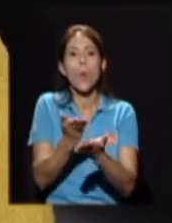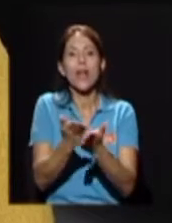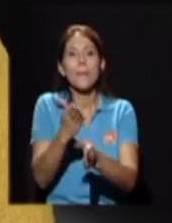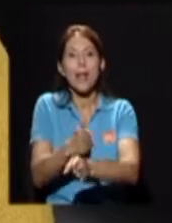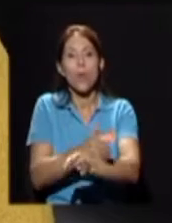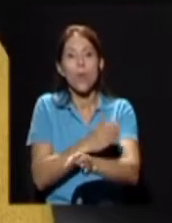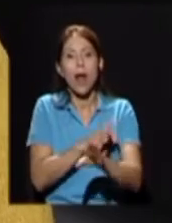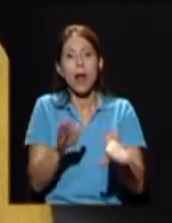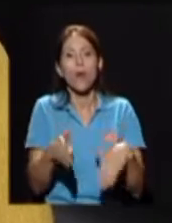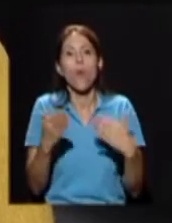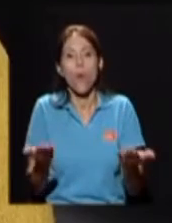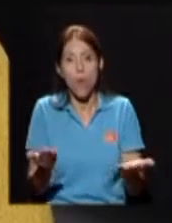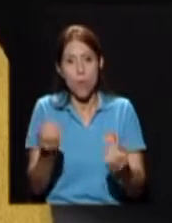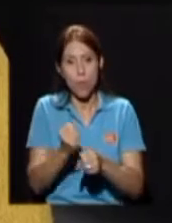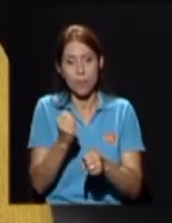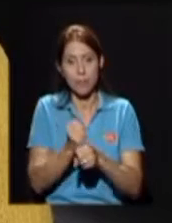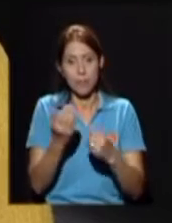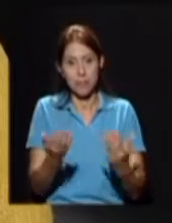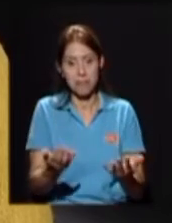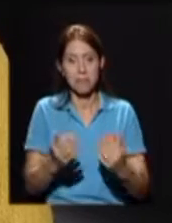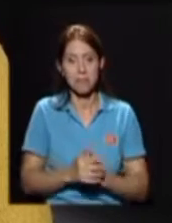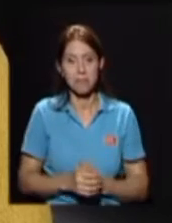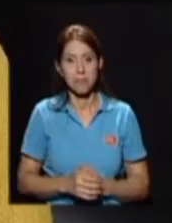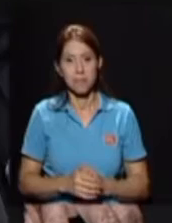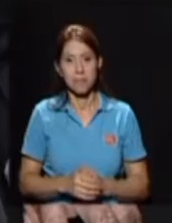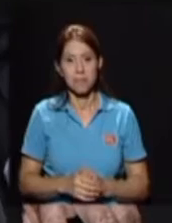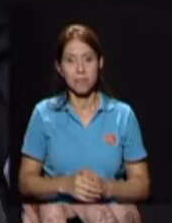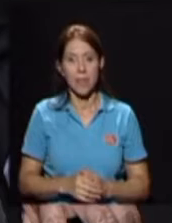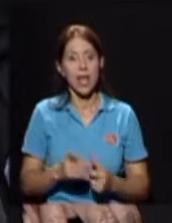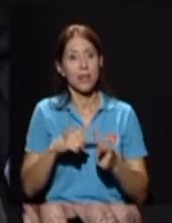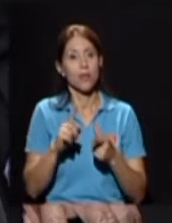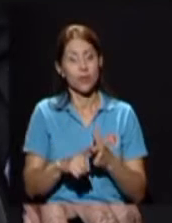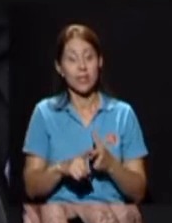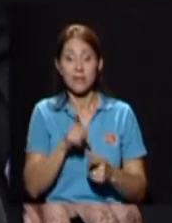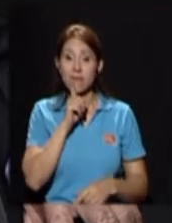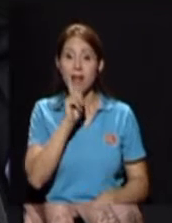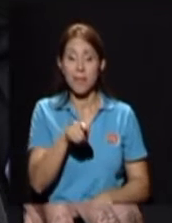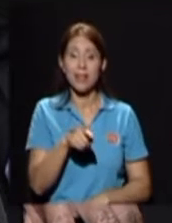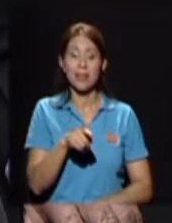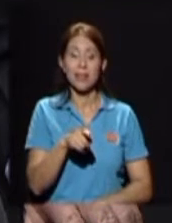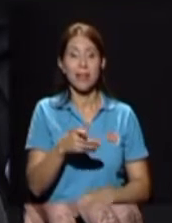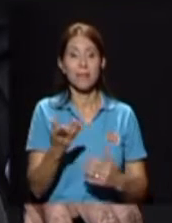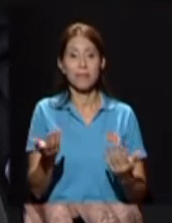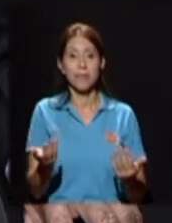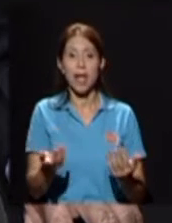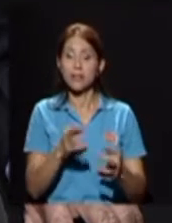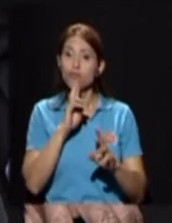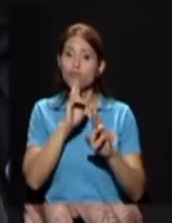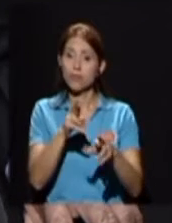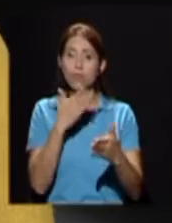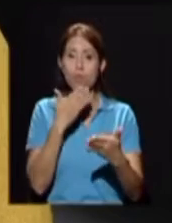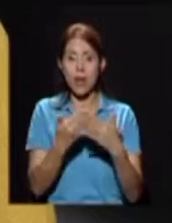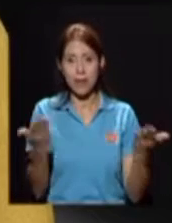va a mejorar su quehacer en ese campo específico. Entonces ha sido realmente una reacción bastante